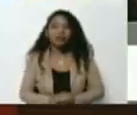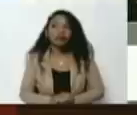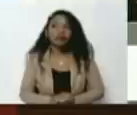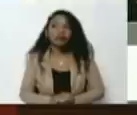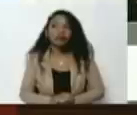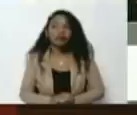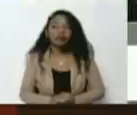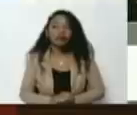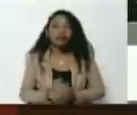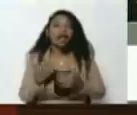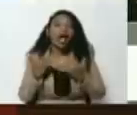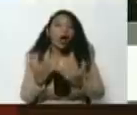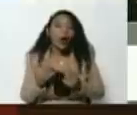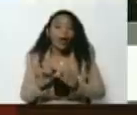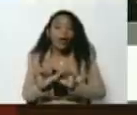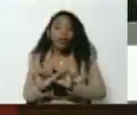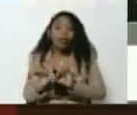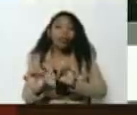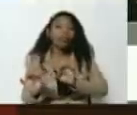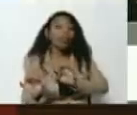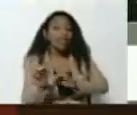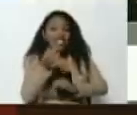Ahora hay que estirar los verdes.